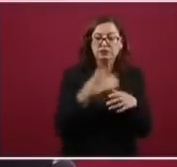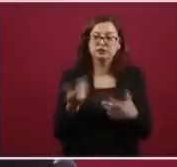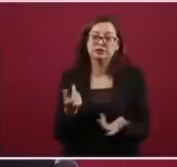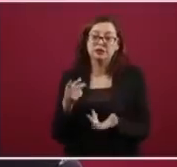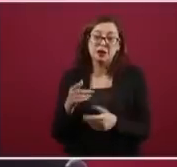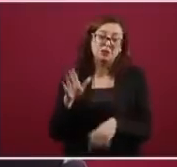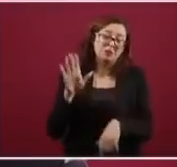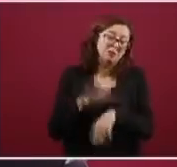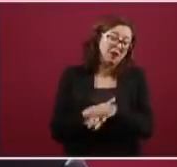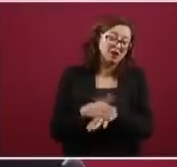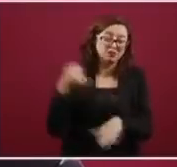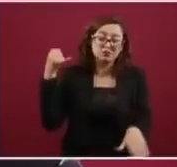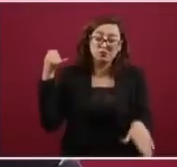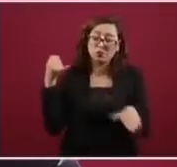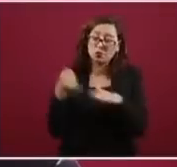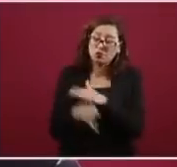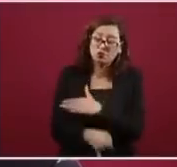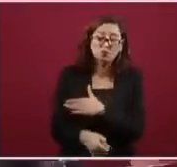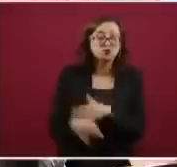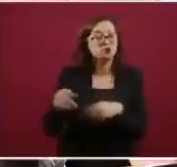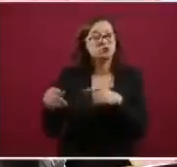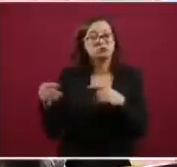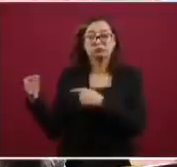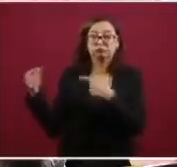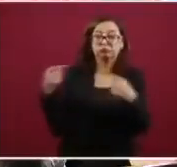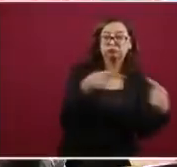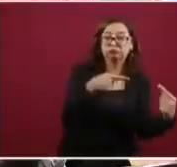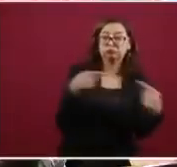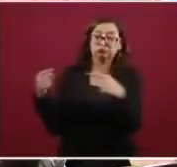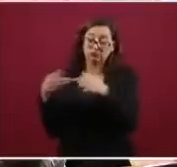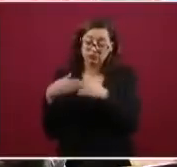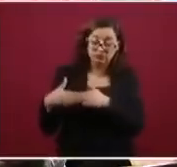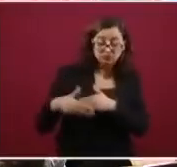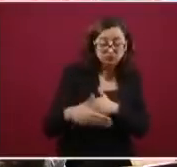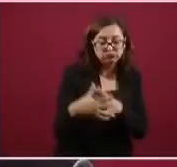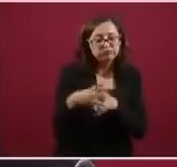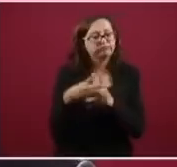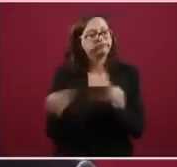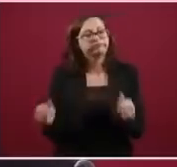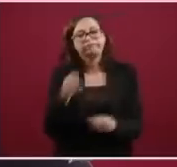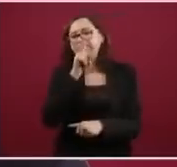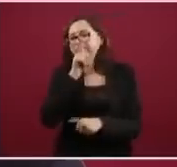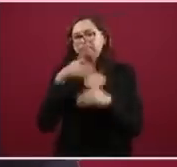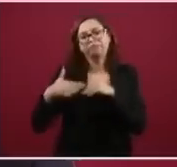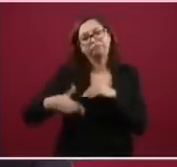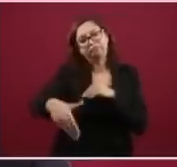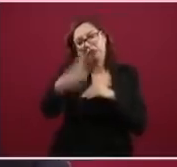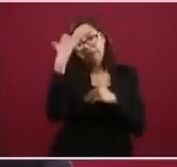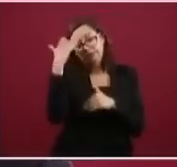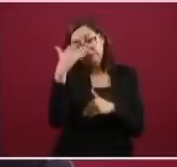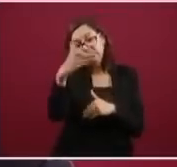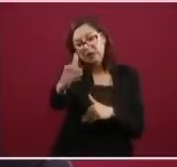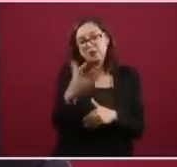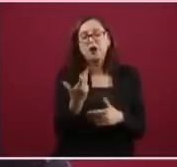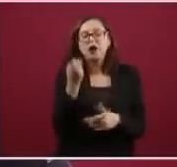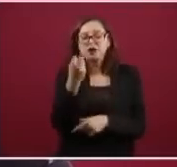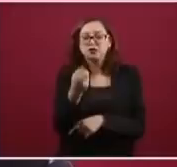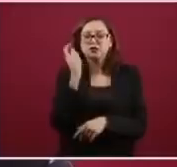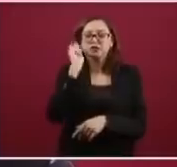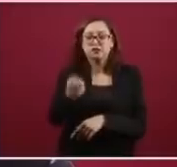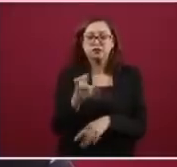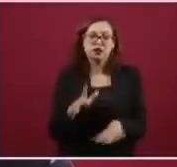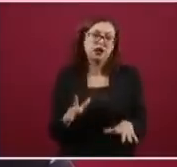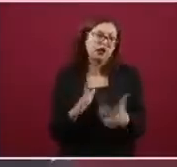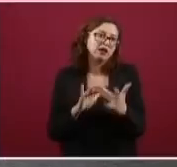fondo y de largo plazo y no algo que se va a resolver en los próximos meses lo cual quiere decir que va a tener que haber una reconfiguración de las